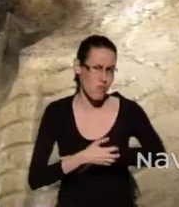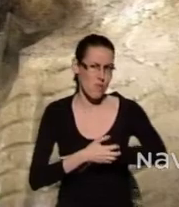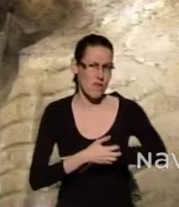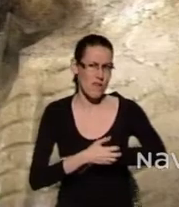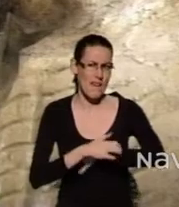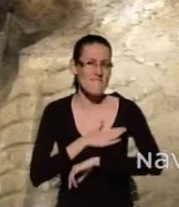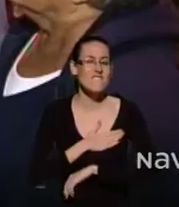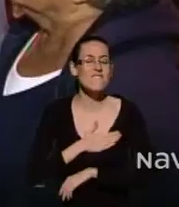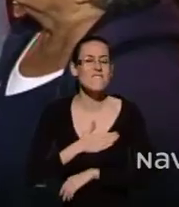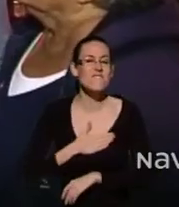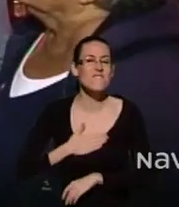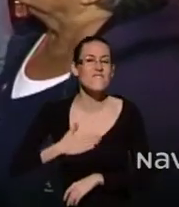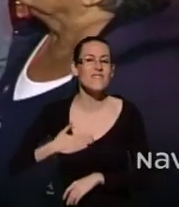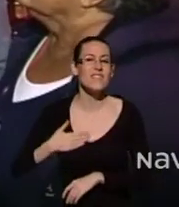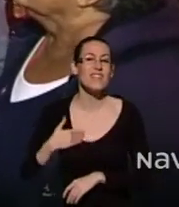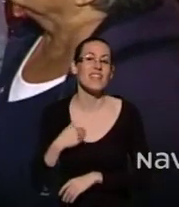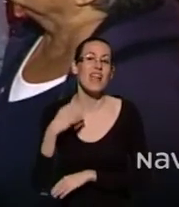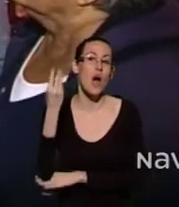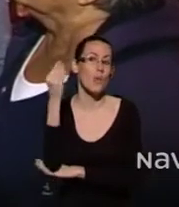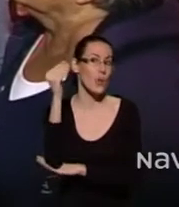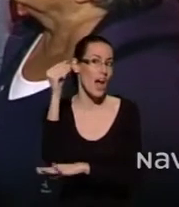como condición, pues